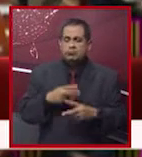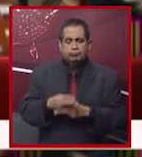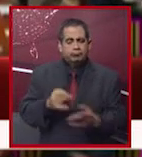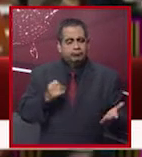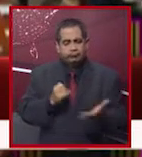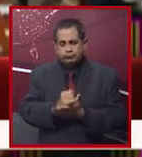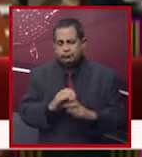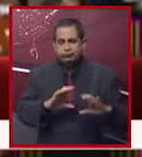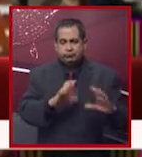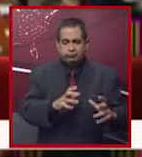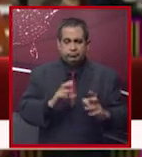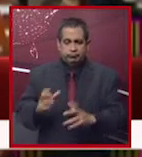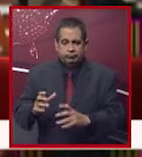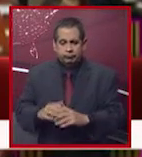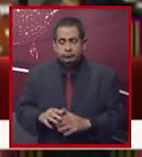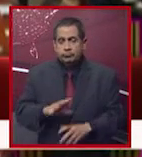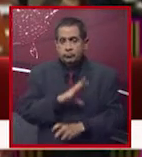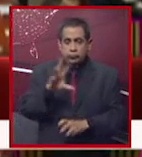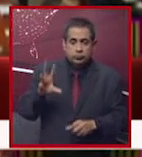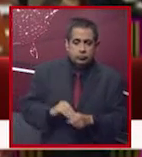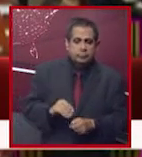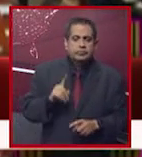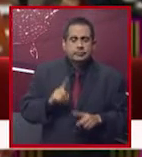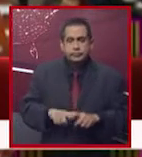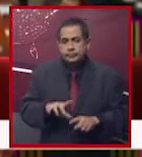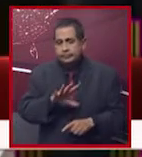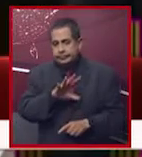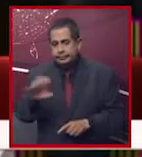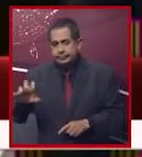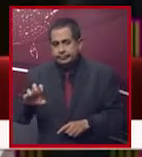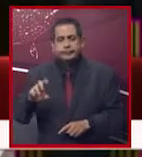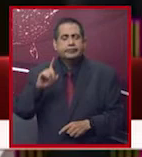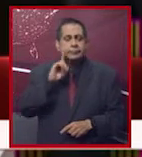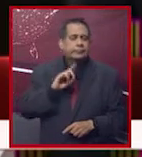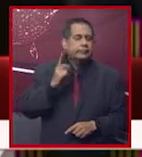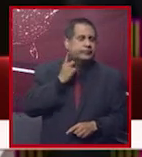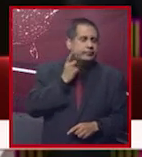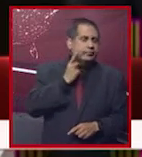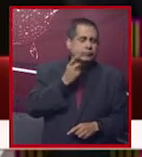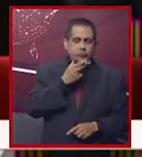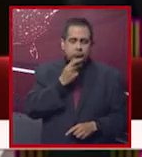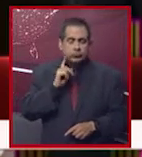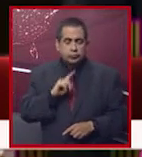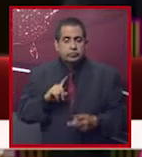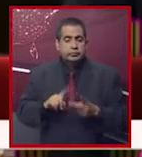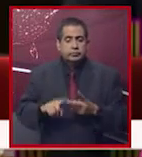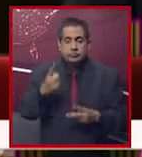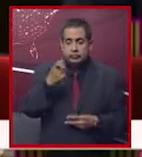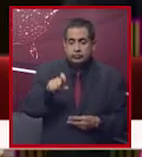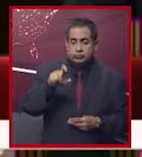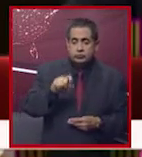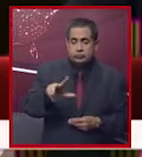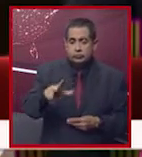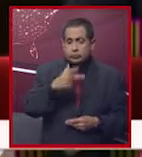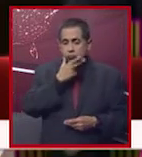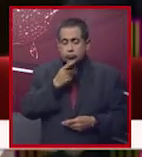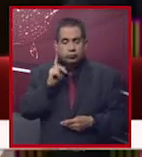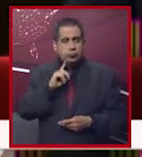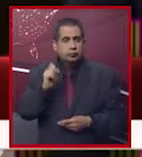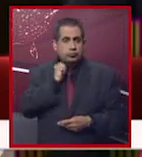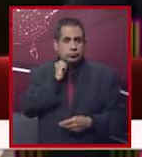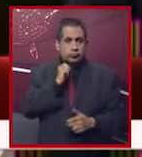Federal. Hay que recordarlo, integrado por 500 diputadas y diputados y 128 senadoras y